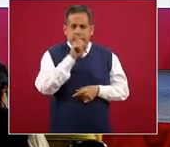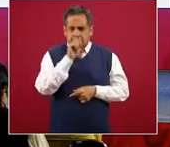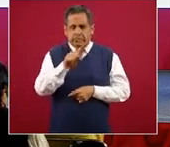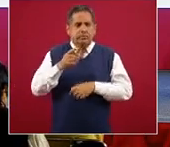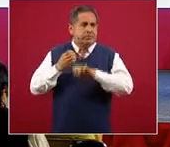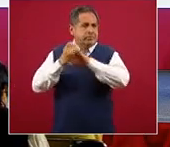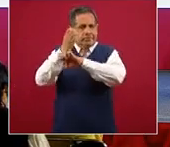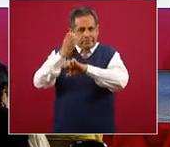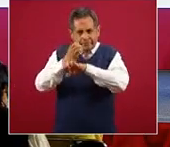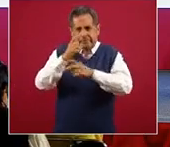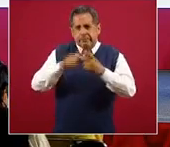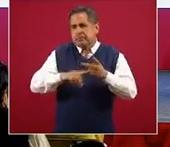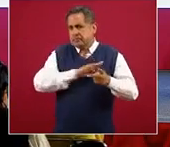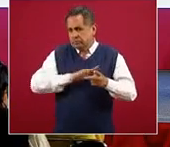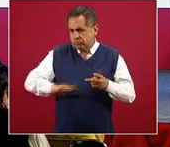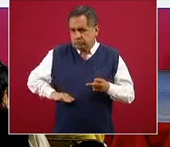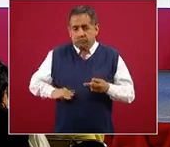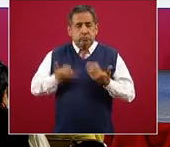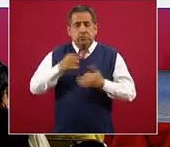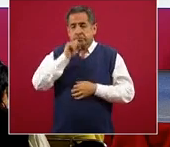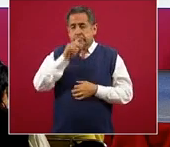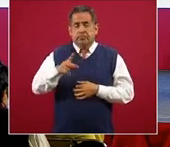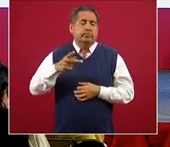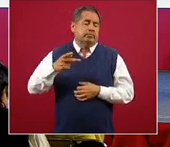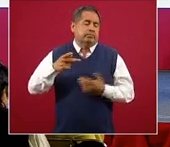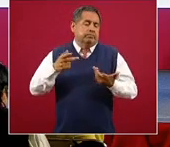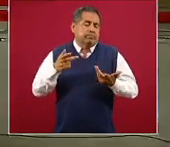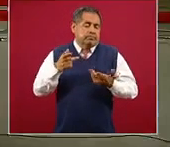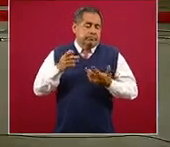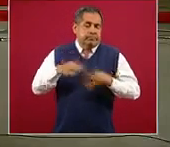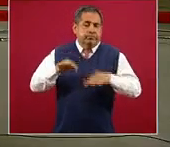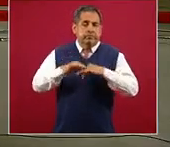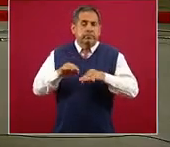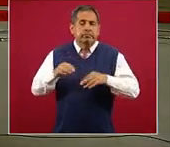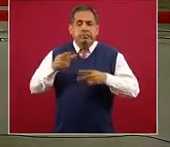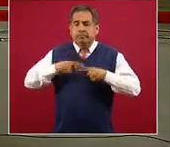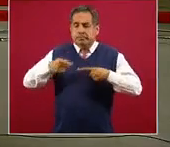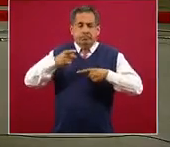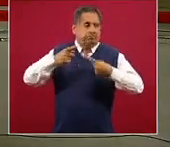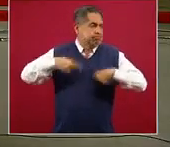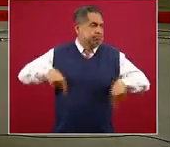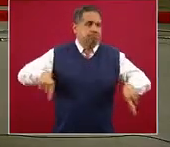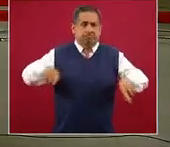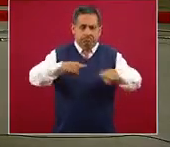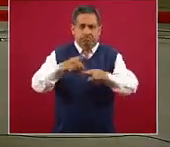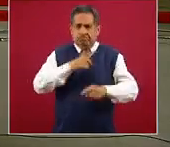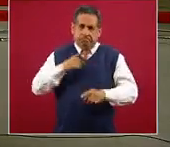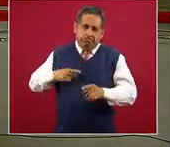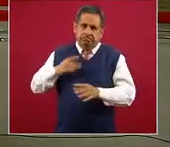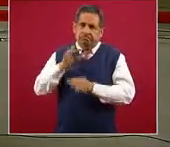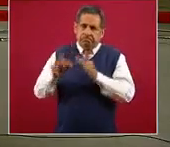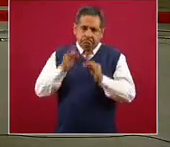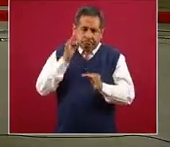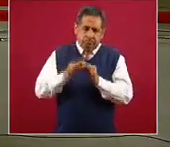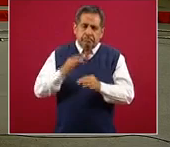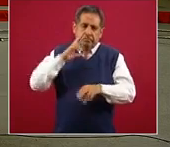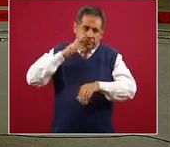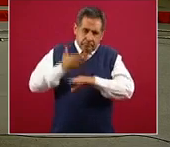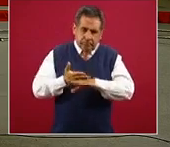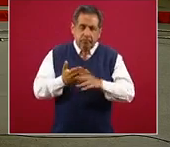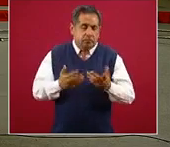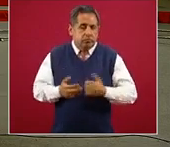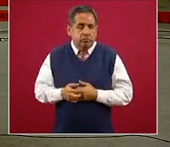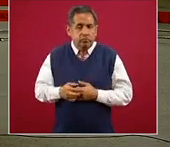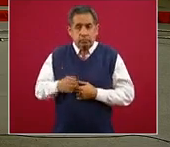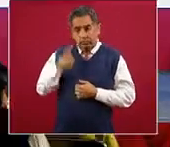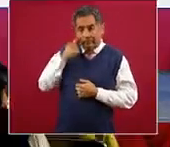estatales y municipales y sobre todo a la sociedad en su conjunto. Este es el conjunto de instituciones